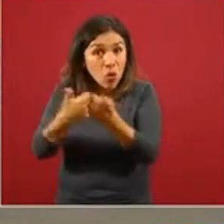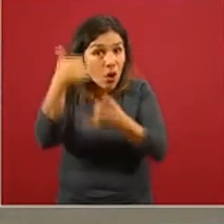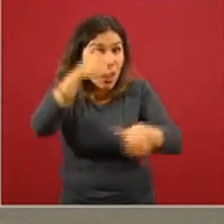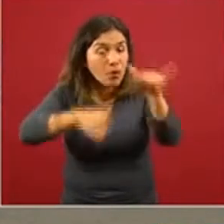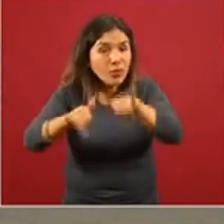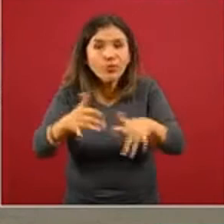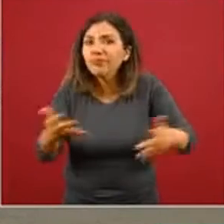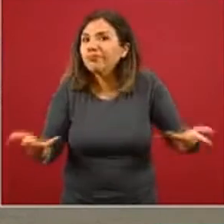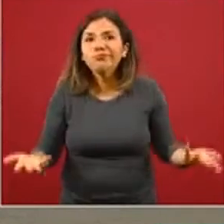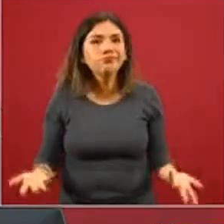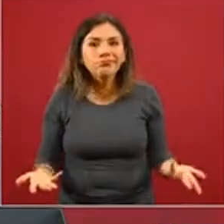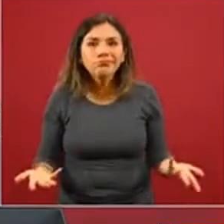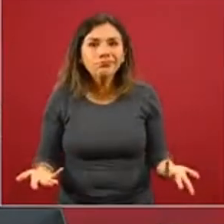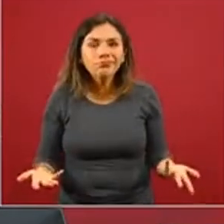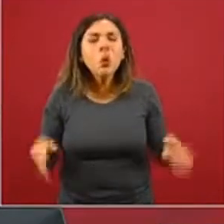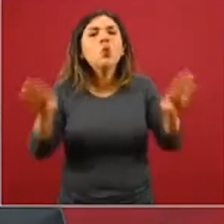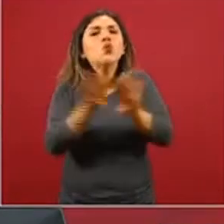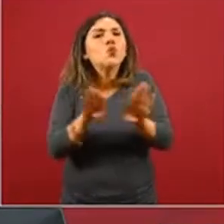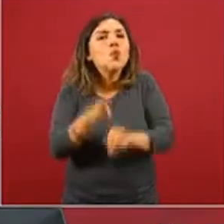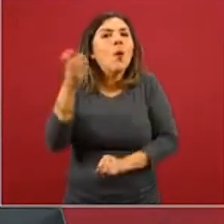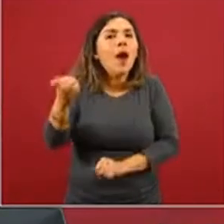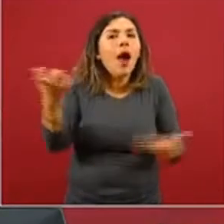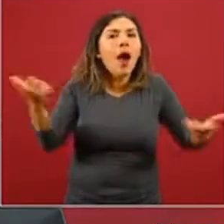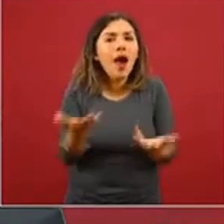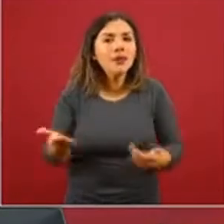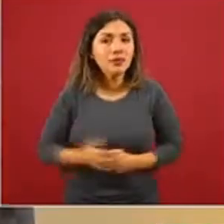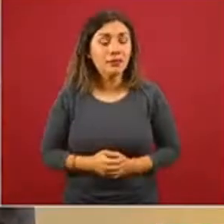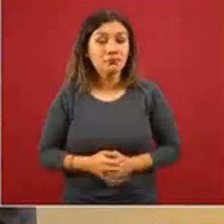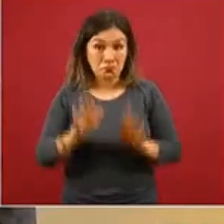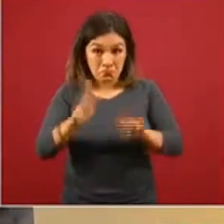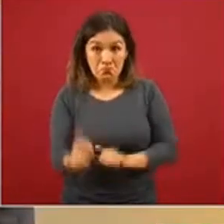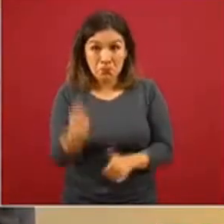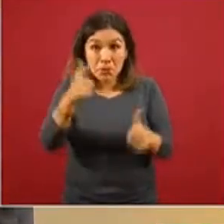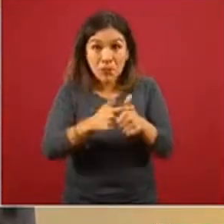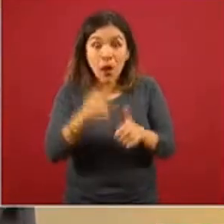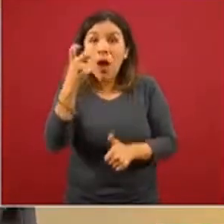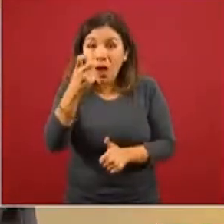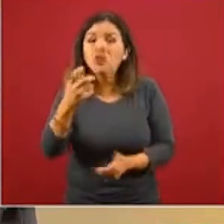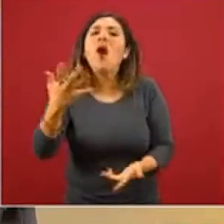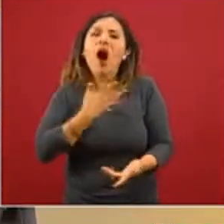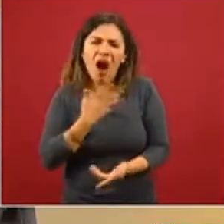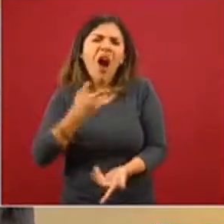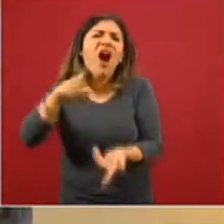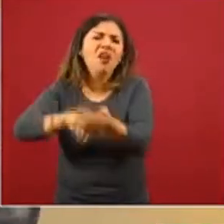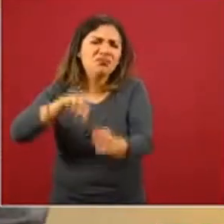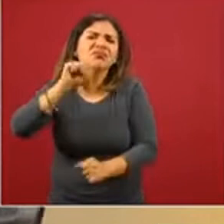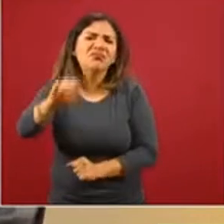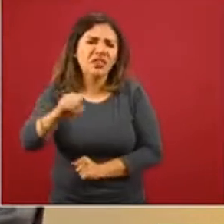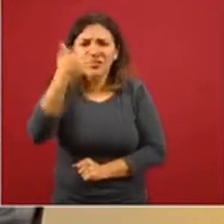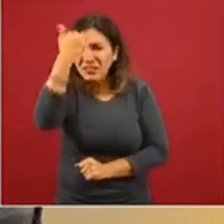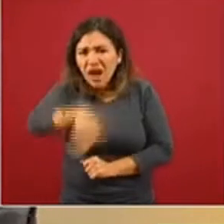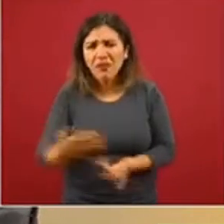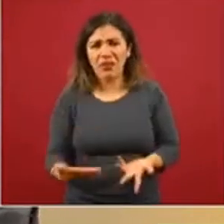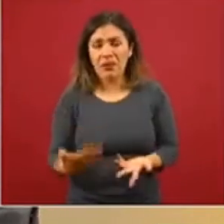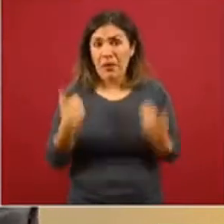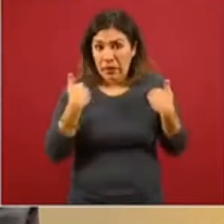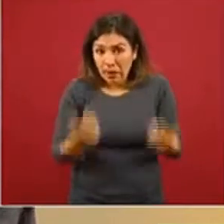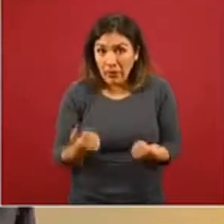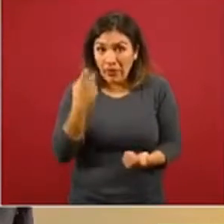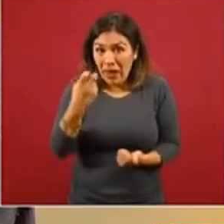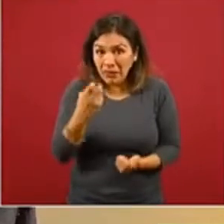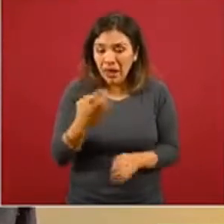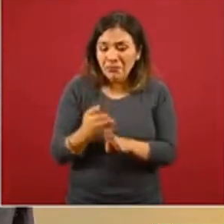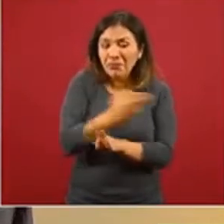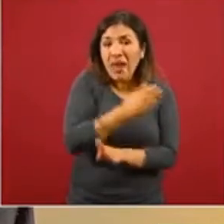laboratorio. ¿Qué se puede hacer en esa situación? Primero, tener claro que eso ocurre y haber tenido claro, como lo tenemos